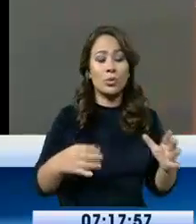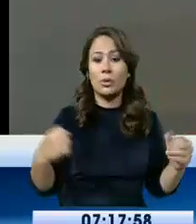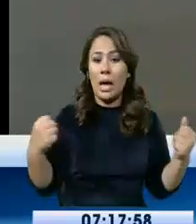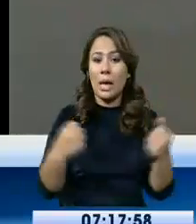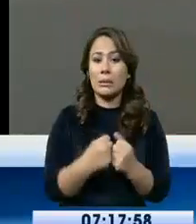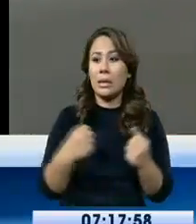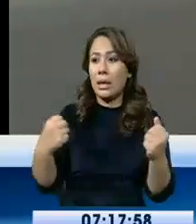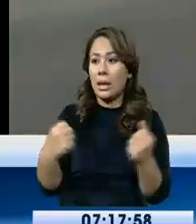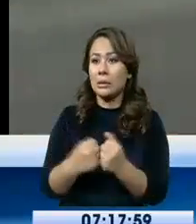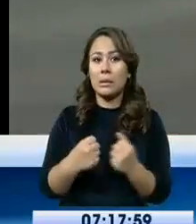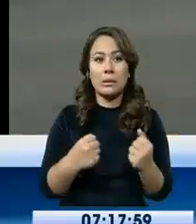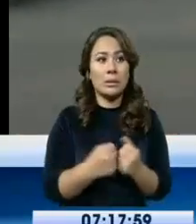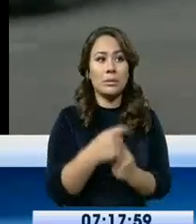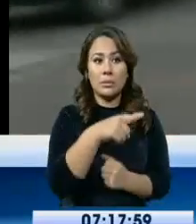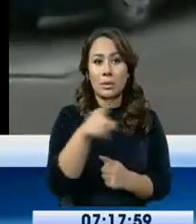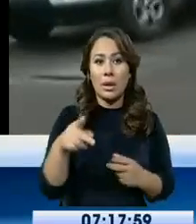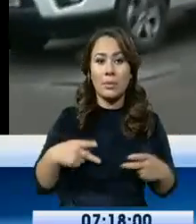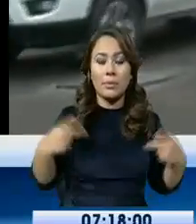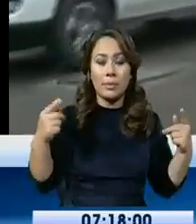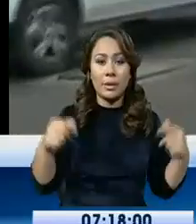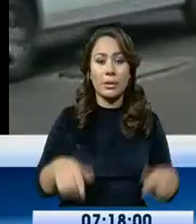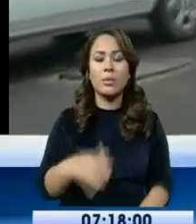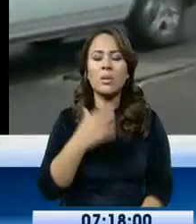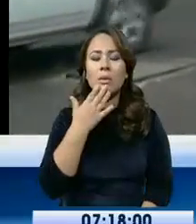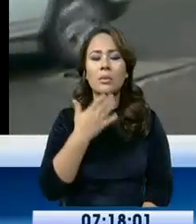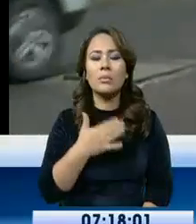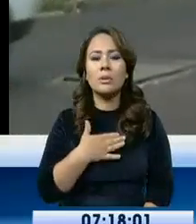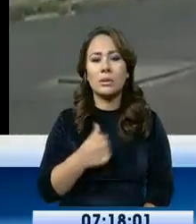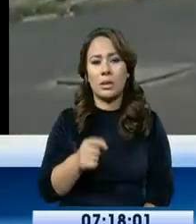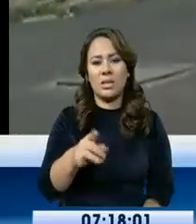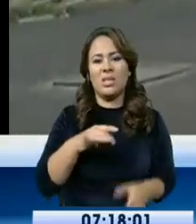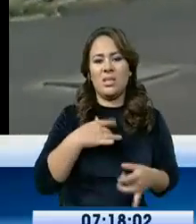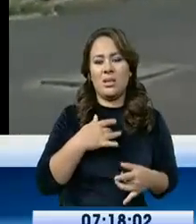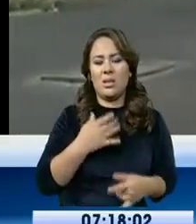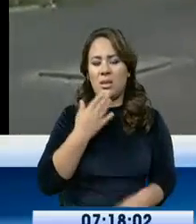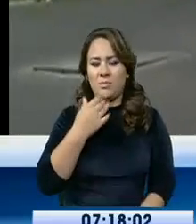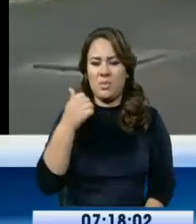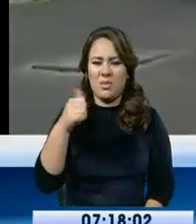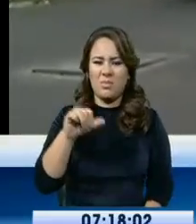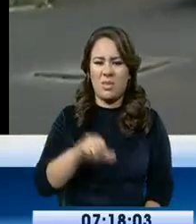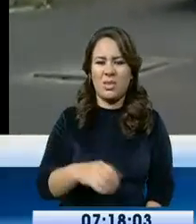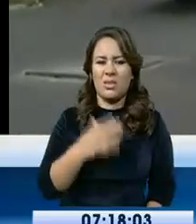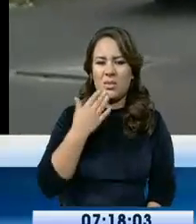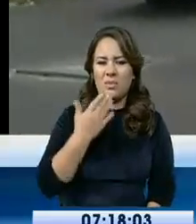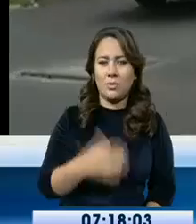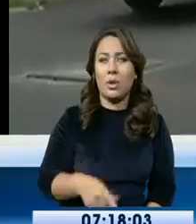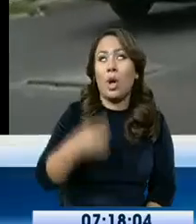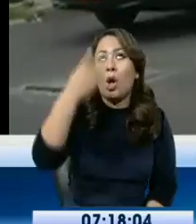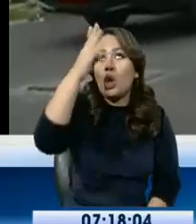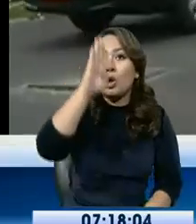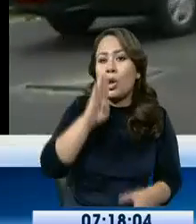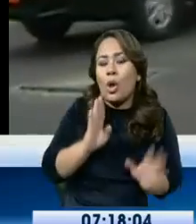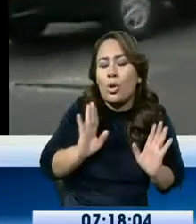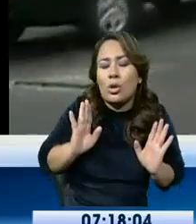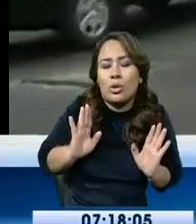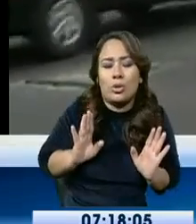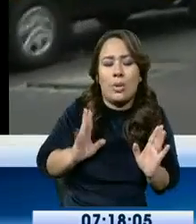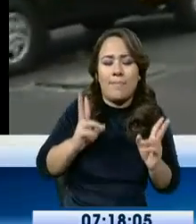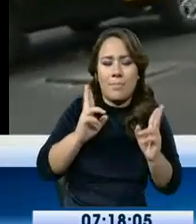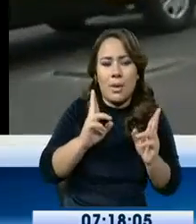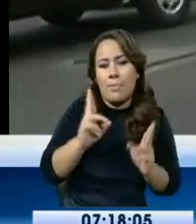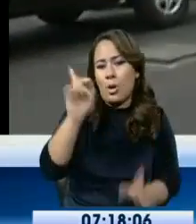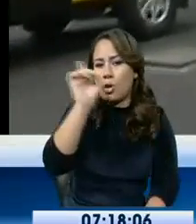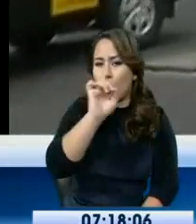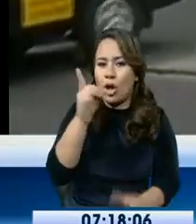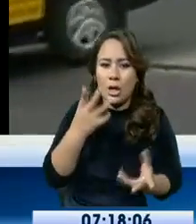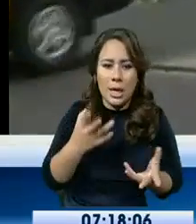constantes. Ustedes que viven por acá, ¿cómo se ven afectados por esta situación? En cualquier momento, Dios no lo permita, ustedes mismos puedan resultar heridos en